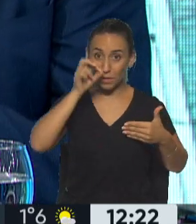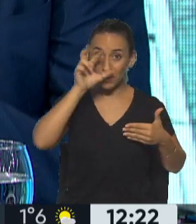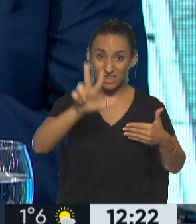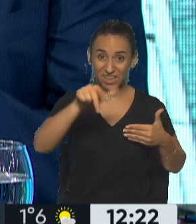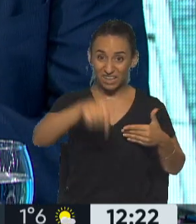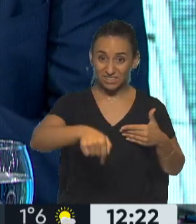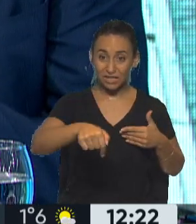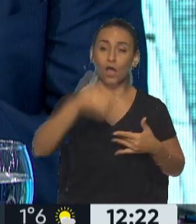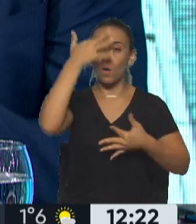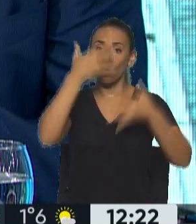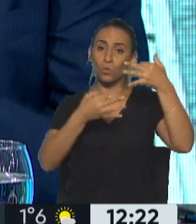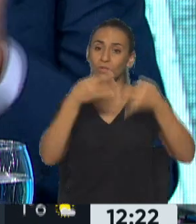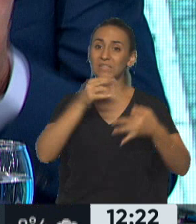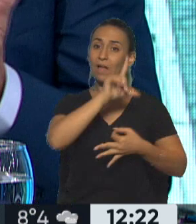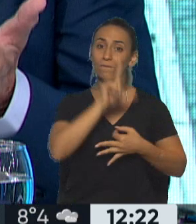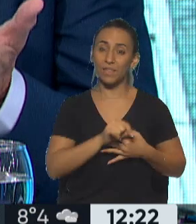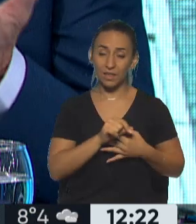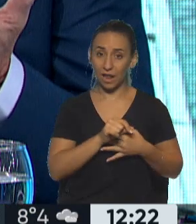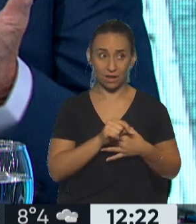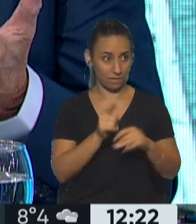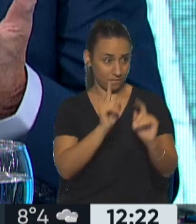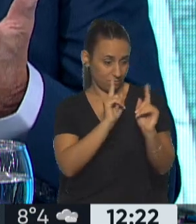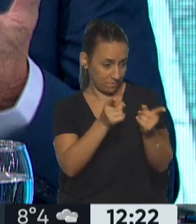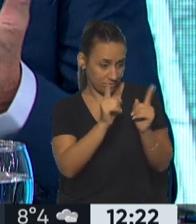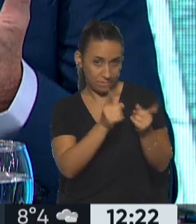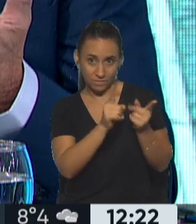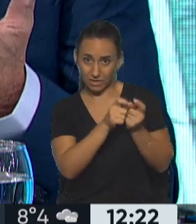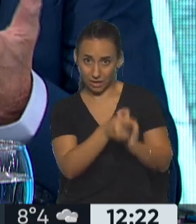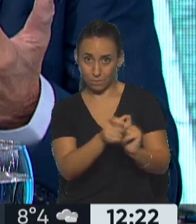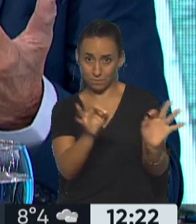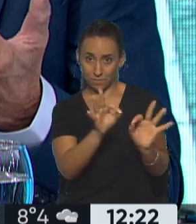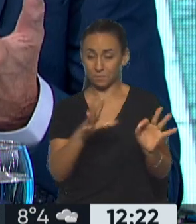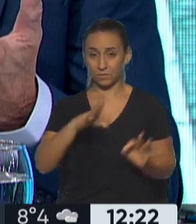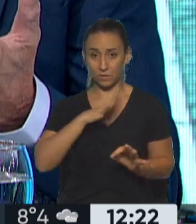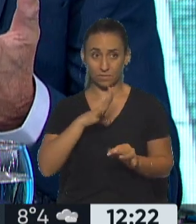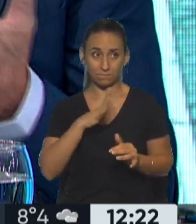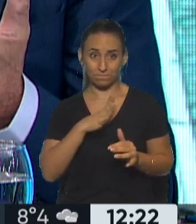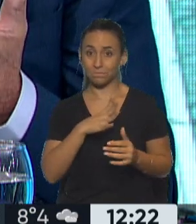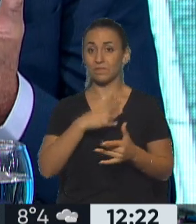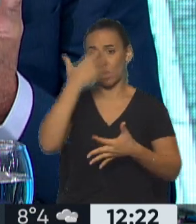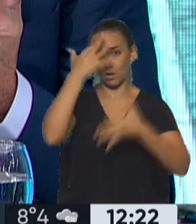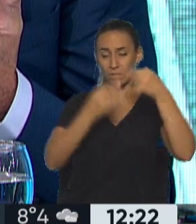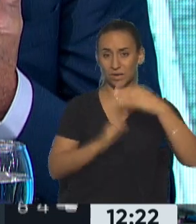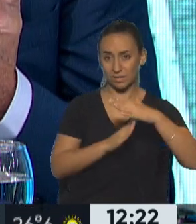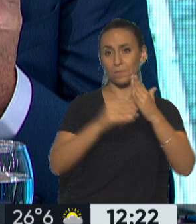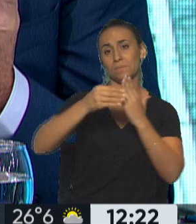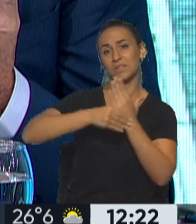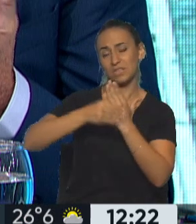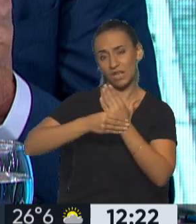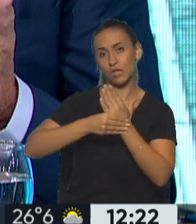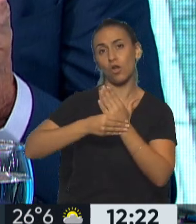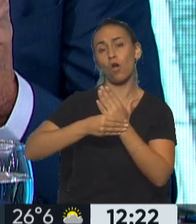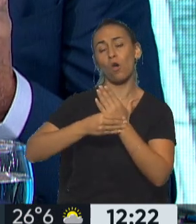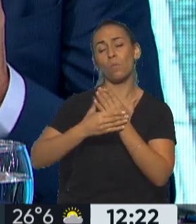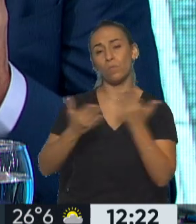federal sigue pendiente de una reforma a nivel de la Corte, a nivel del Consejo de la Magistratura, a nivel del Ministerio Público